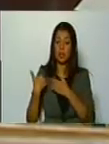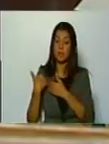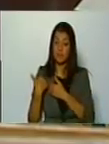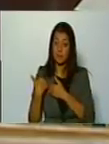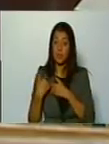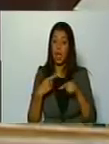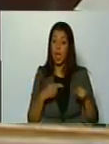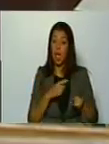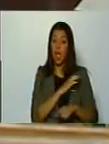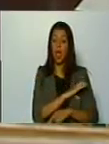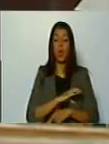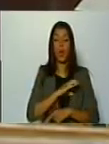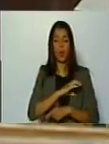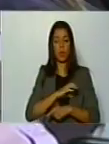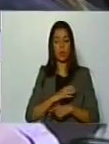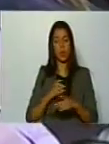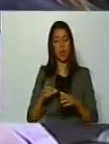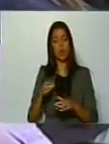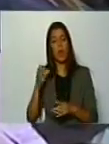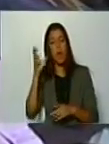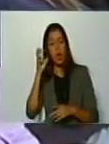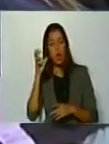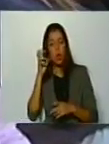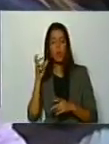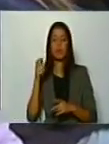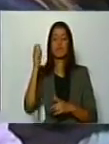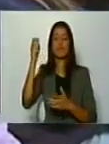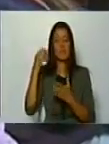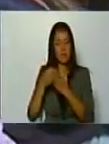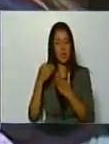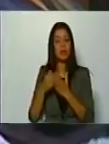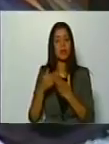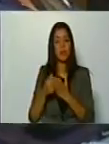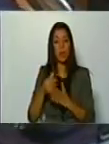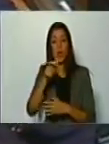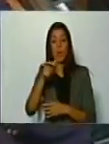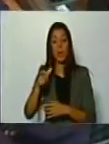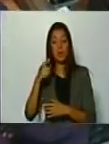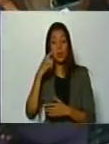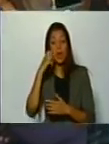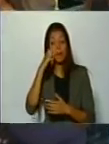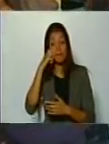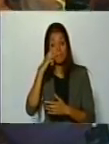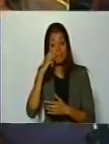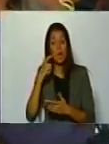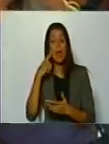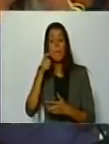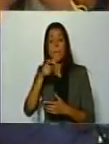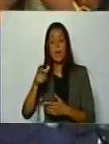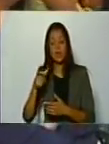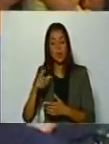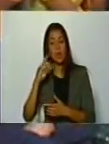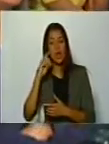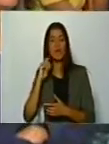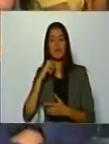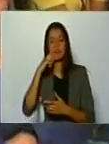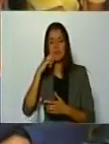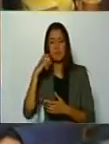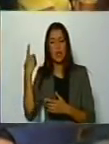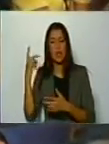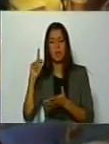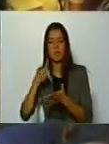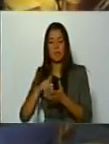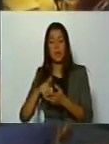su mandato, ha recibido diferentes testimonios de víctimas y personas que intervinieron en los sucesos de violencia